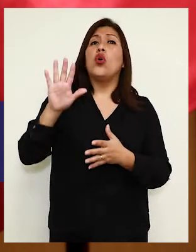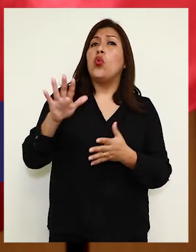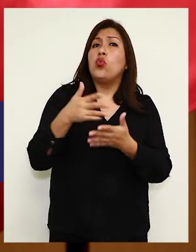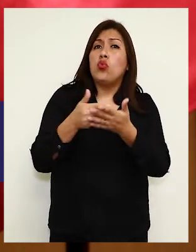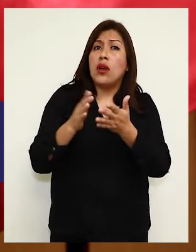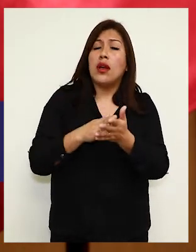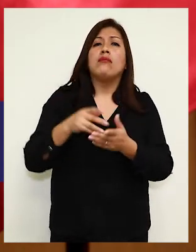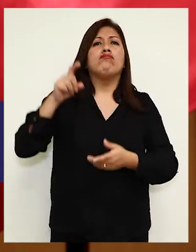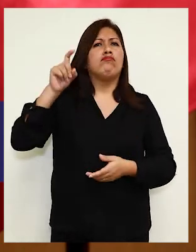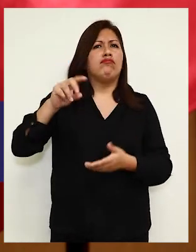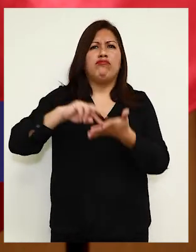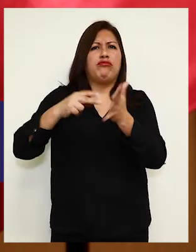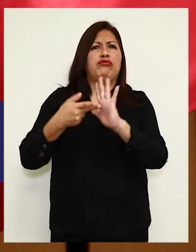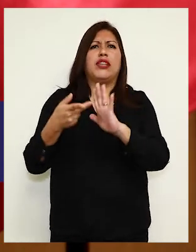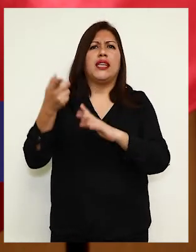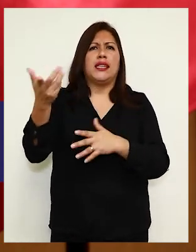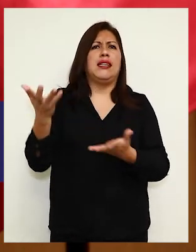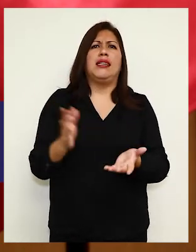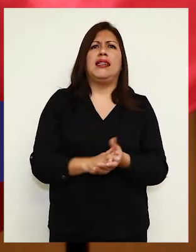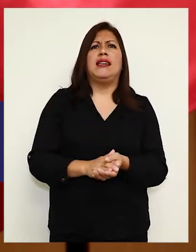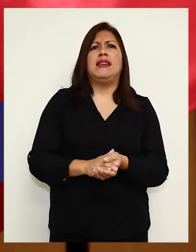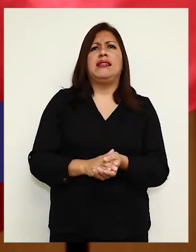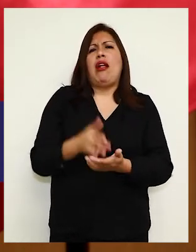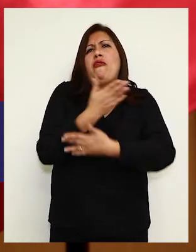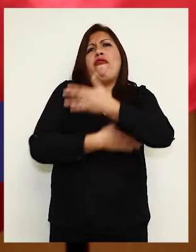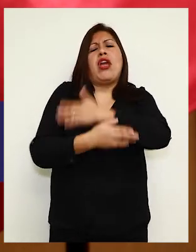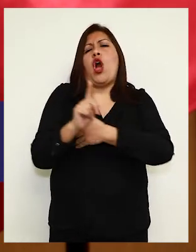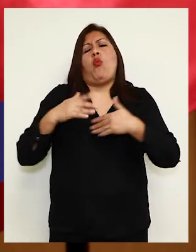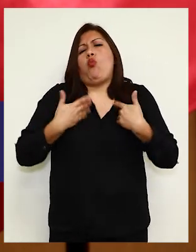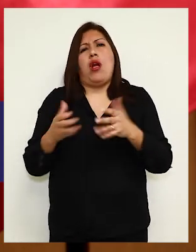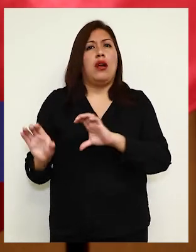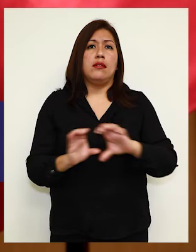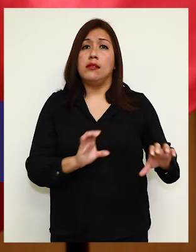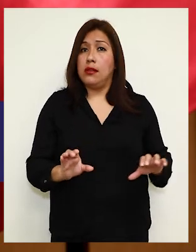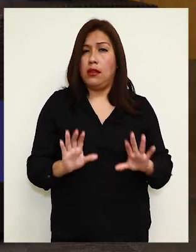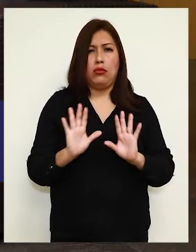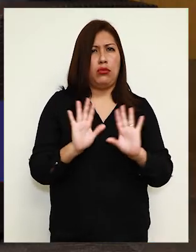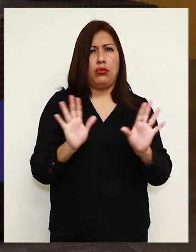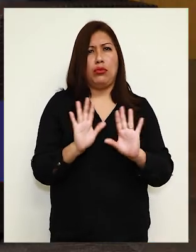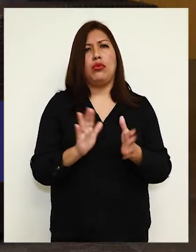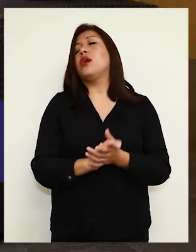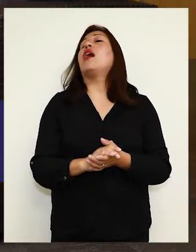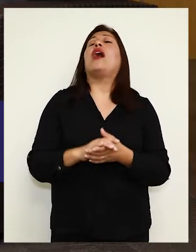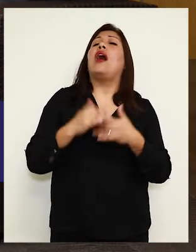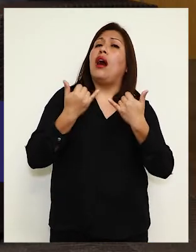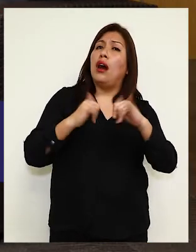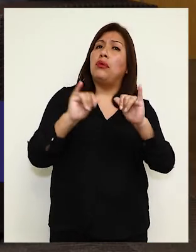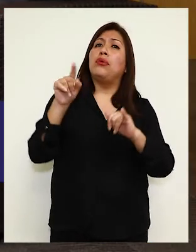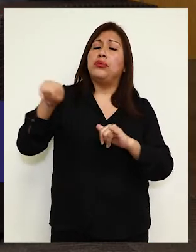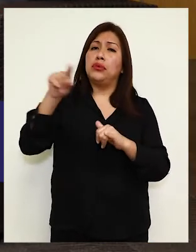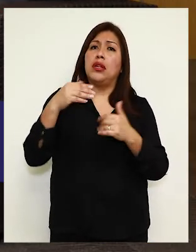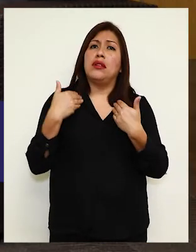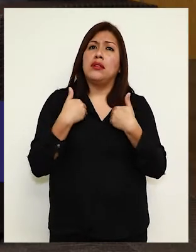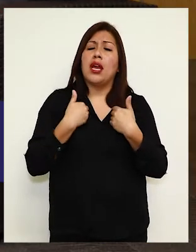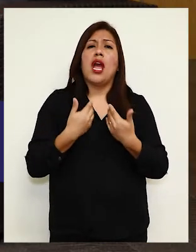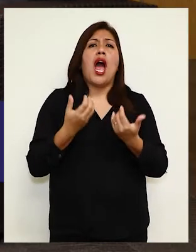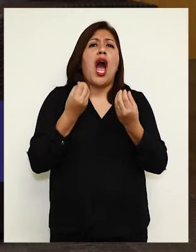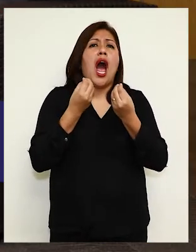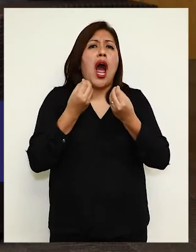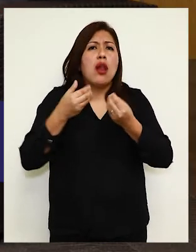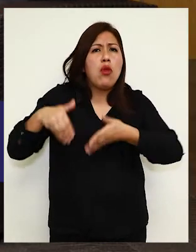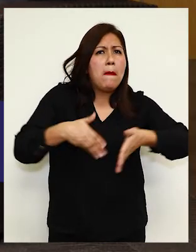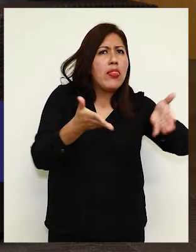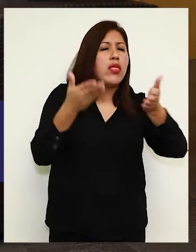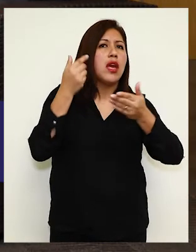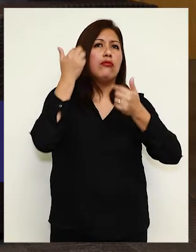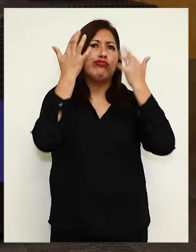tenga discapacidad, porque por algunos medios, algunos ajustes razonables, una persona con discapacidad puede realizar